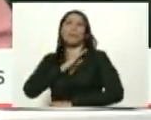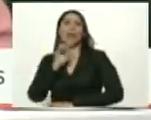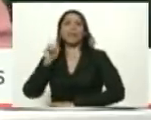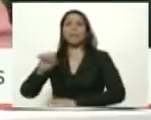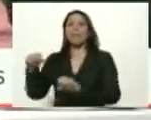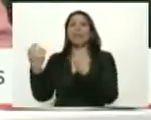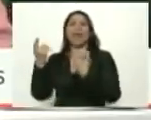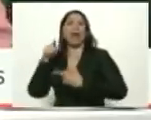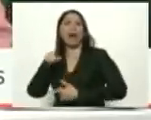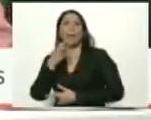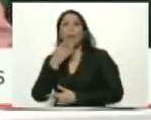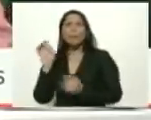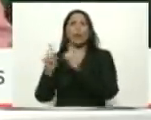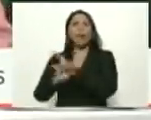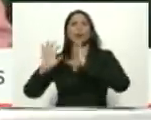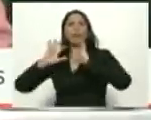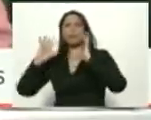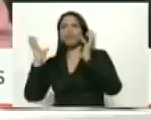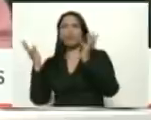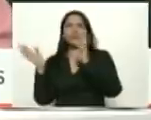climático.